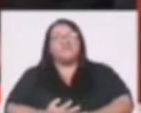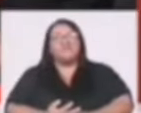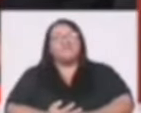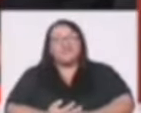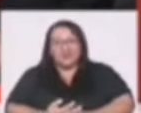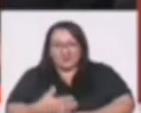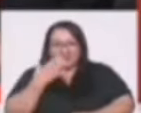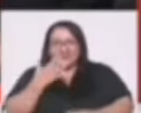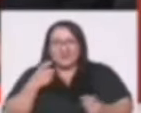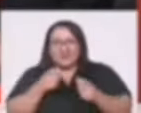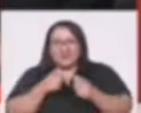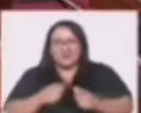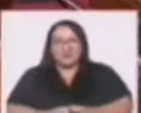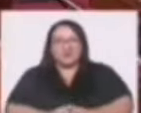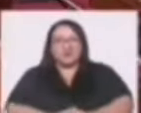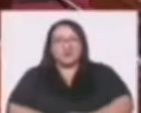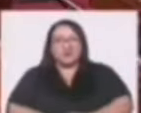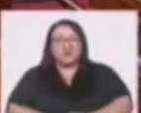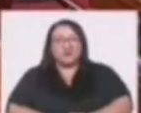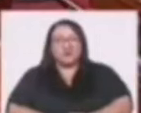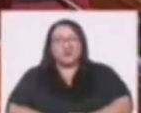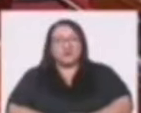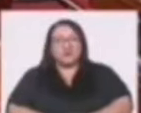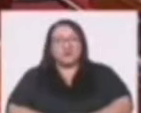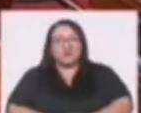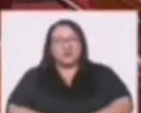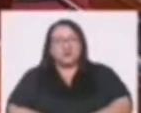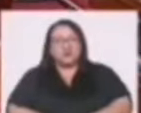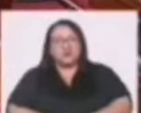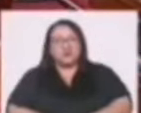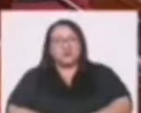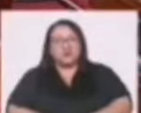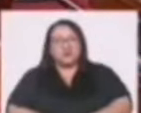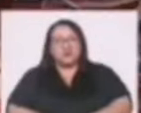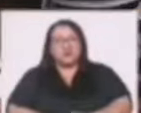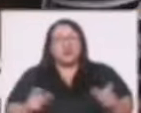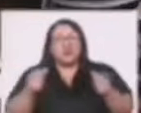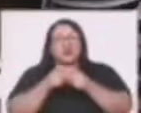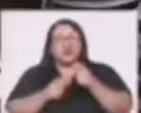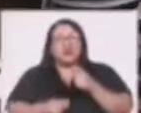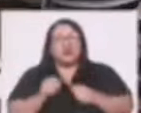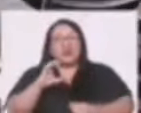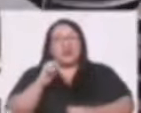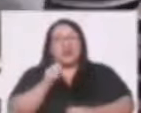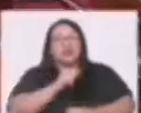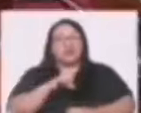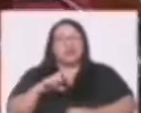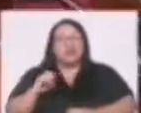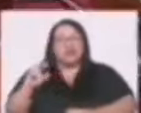Gracias, congresista. Tiene el uso de la palabra el congresista Eduardo Castillo por 3 minutos.